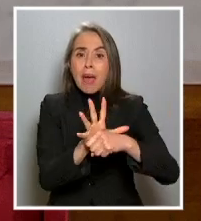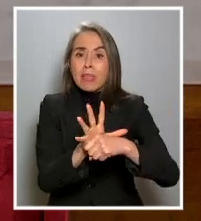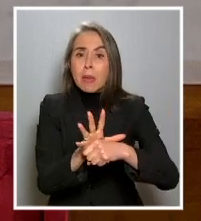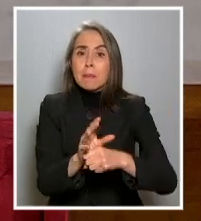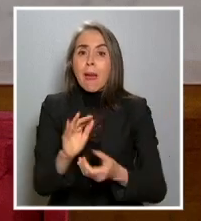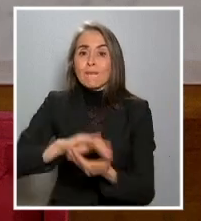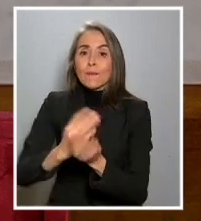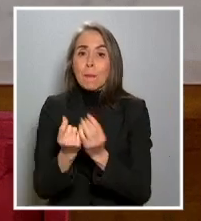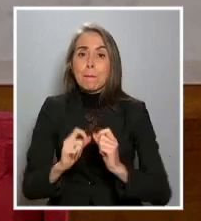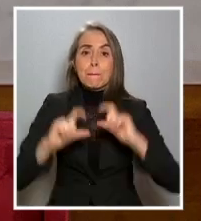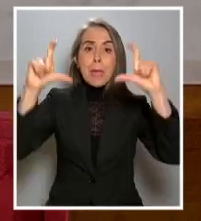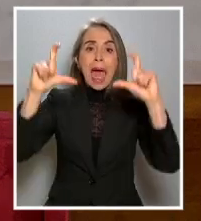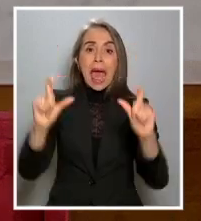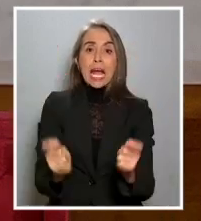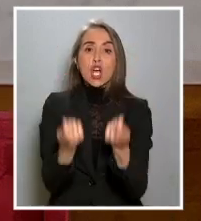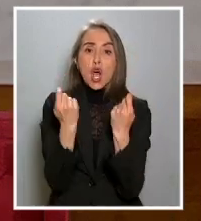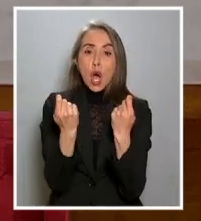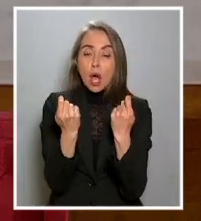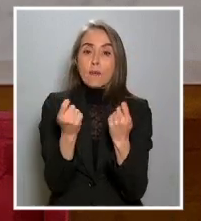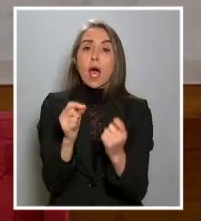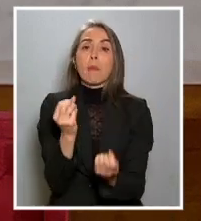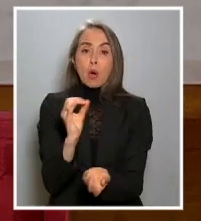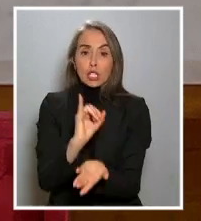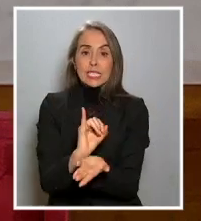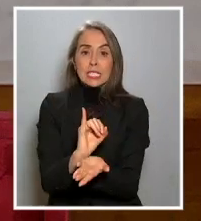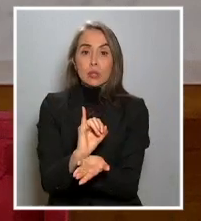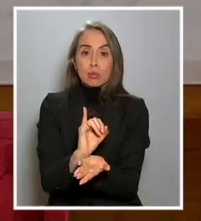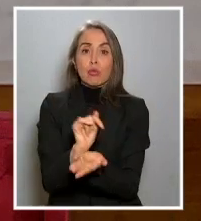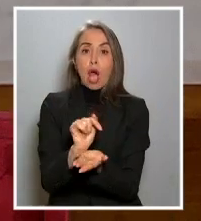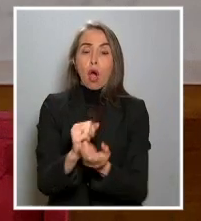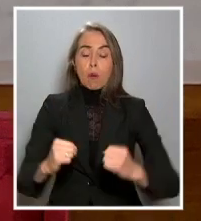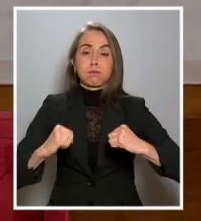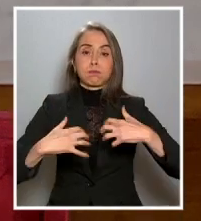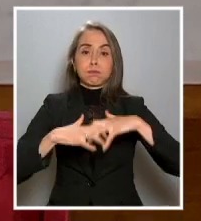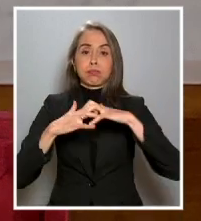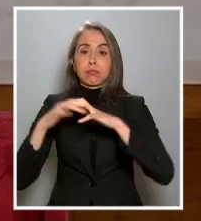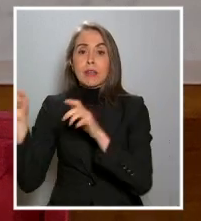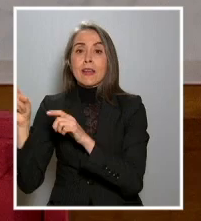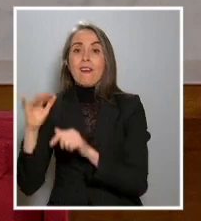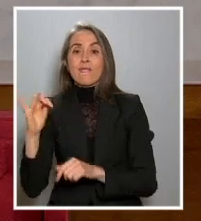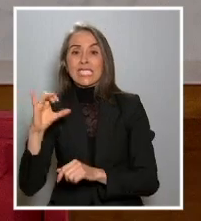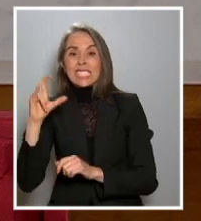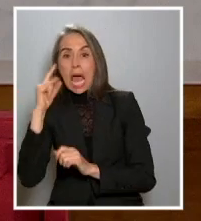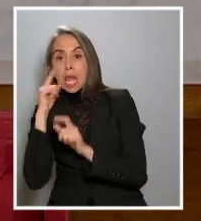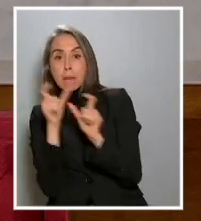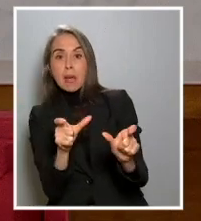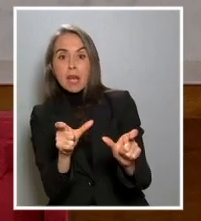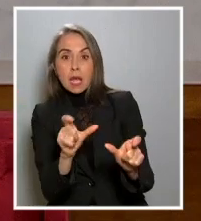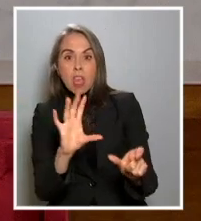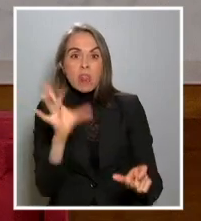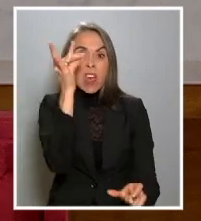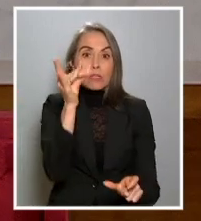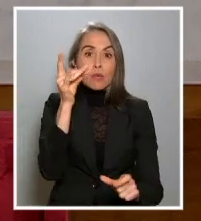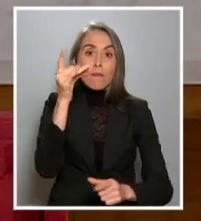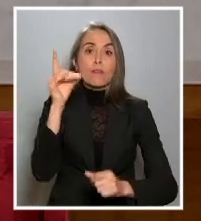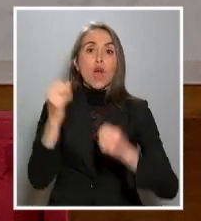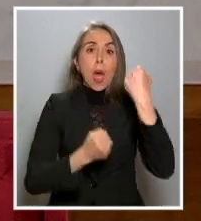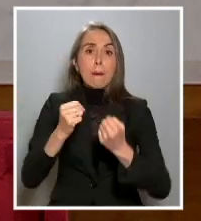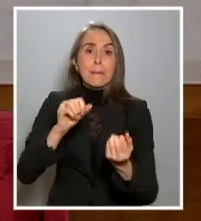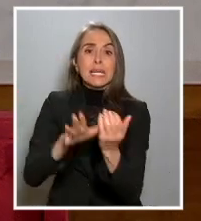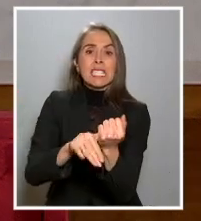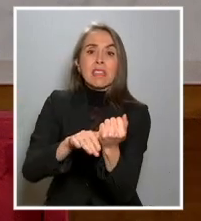hora contamos con una institucionalidad robusta que descubrió la trampa y la lleva a la